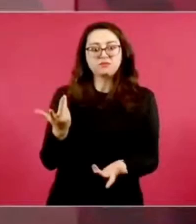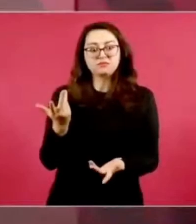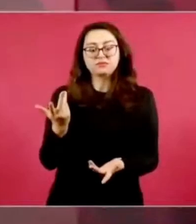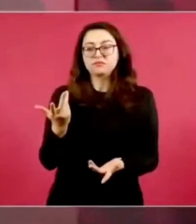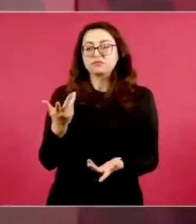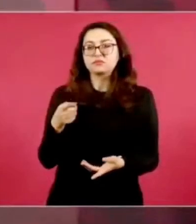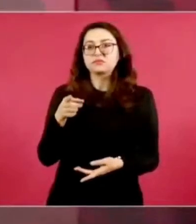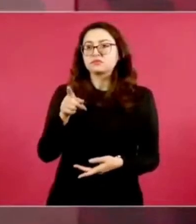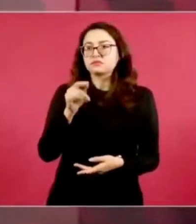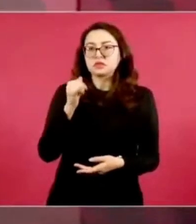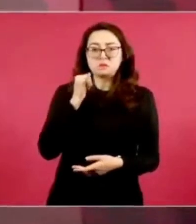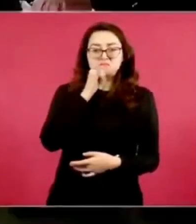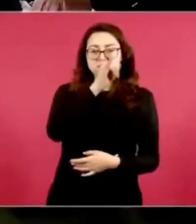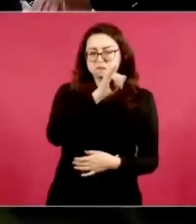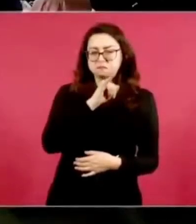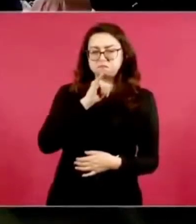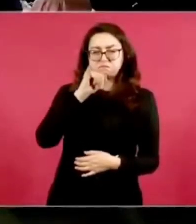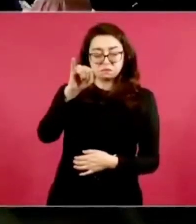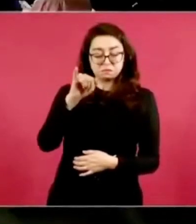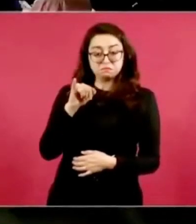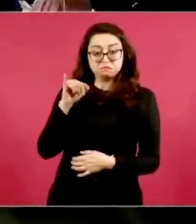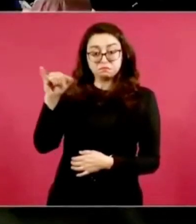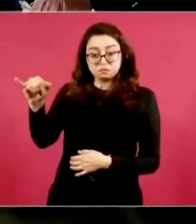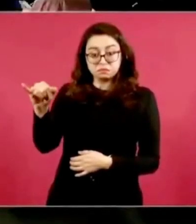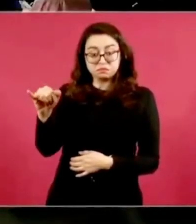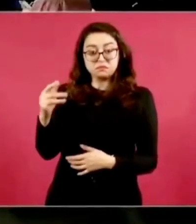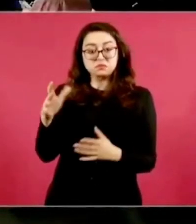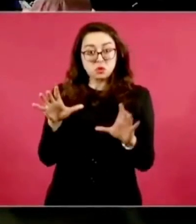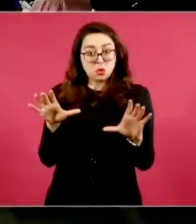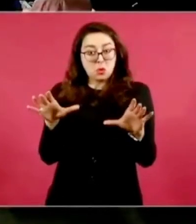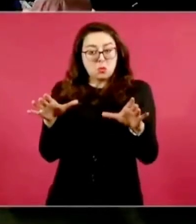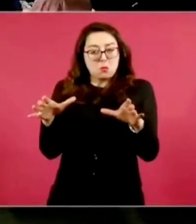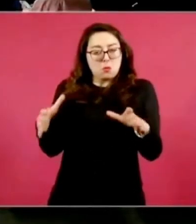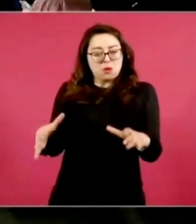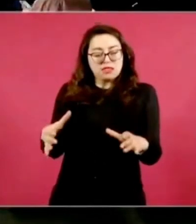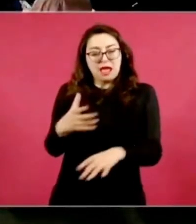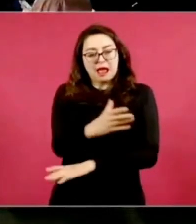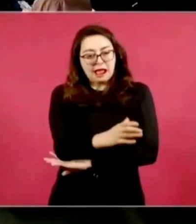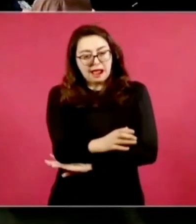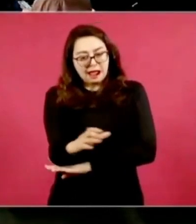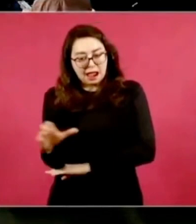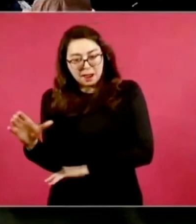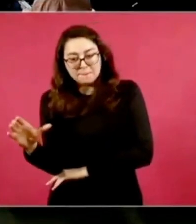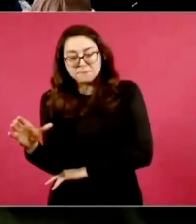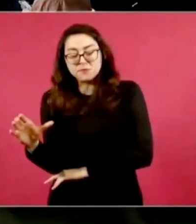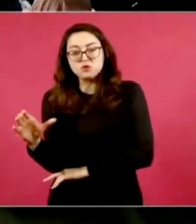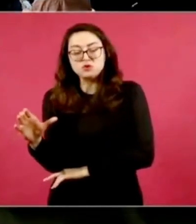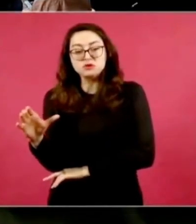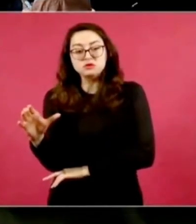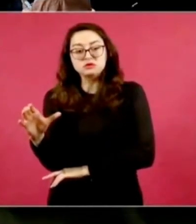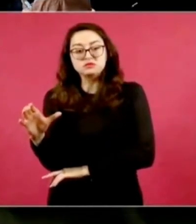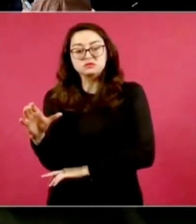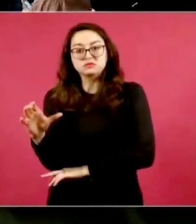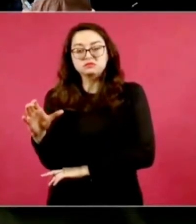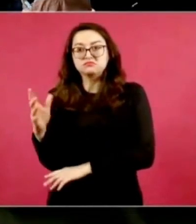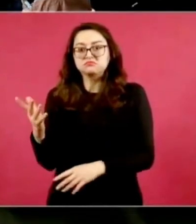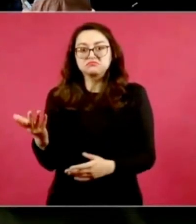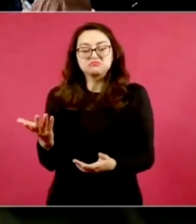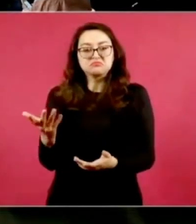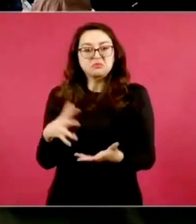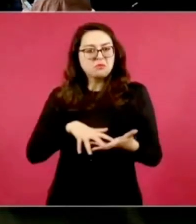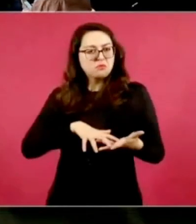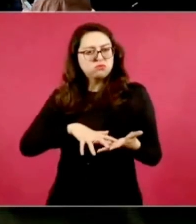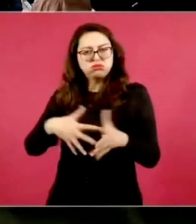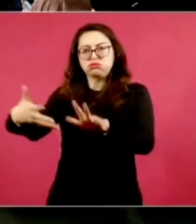En las comunidades donde había más vida comunitaria, donde hay más vida comunitaria, menos